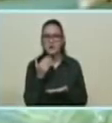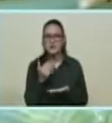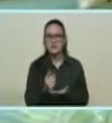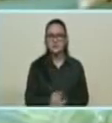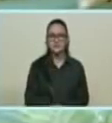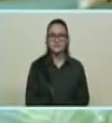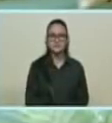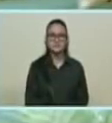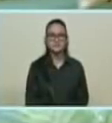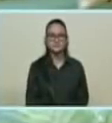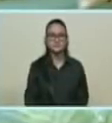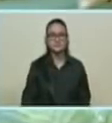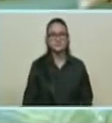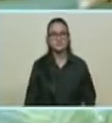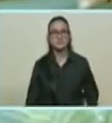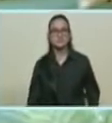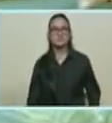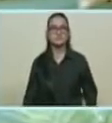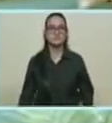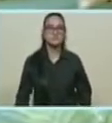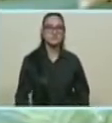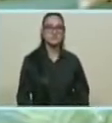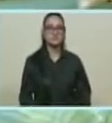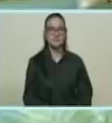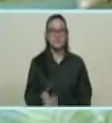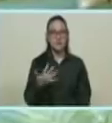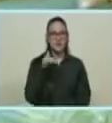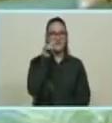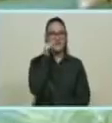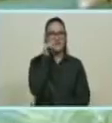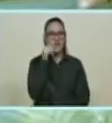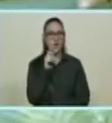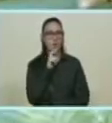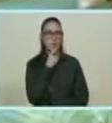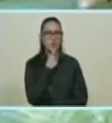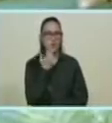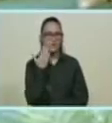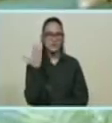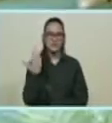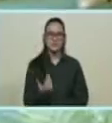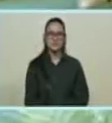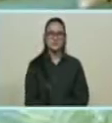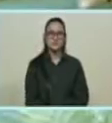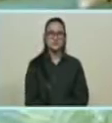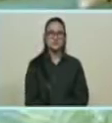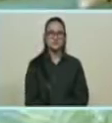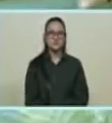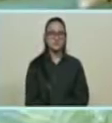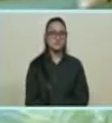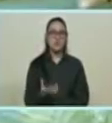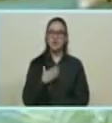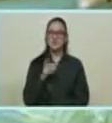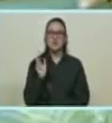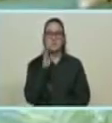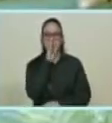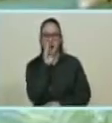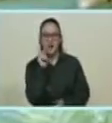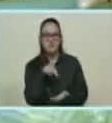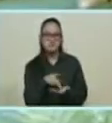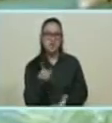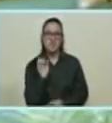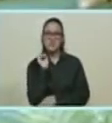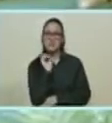ayudar, ¿no? Tenemos el video del código QR para que no tengan que ir al banco a nada